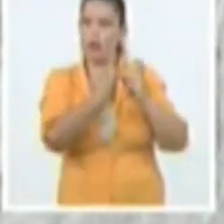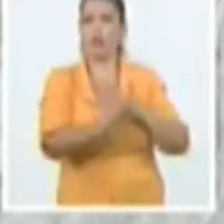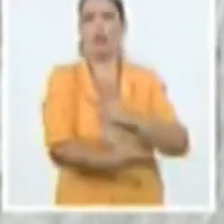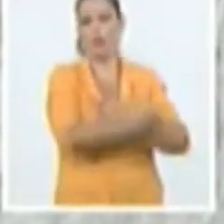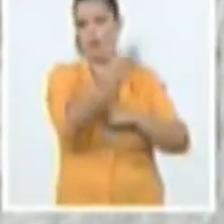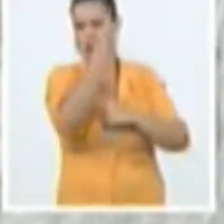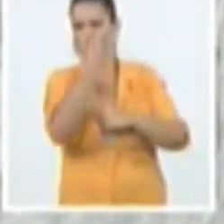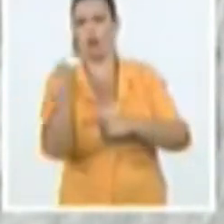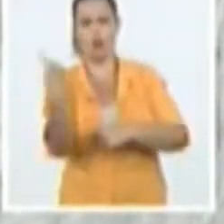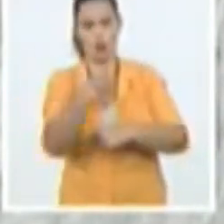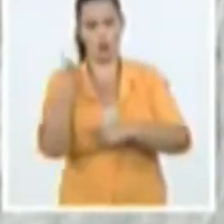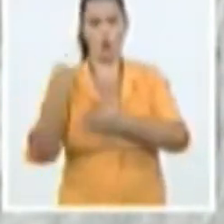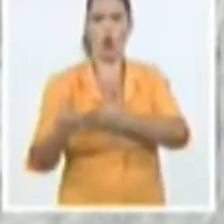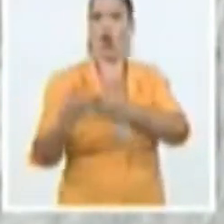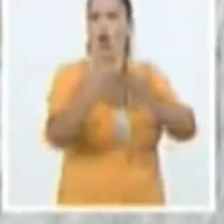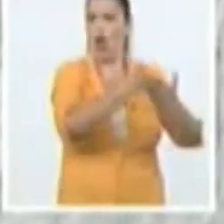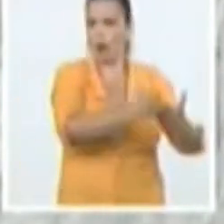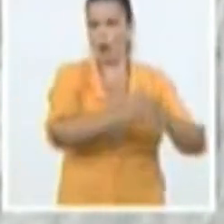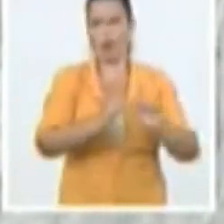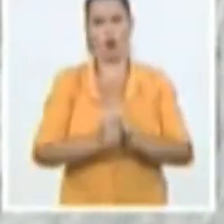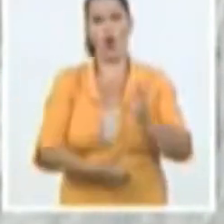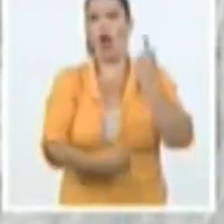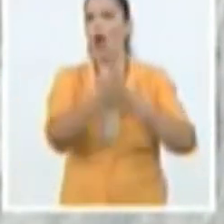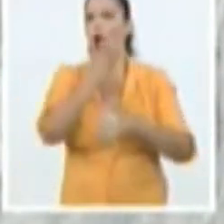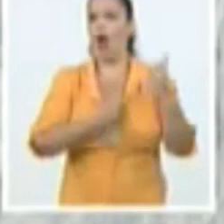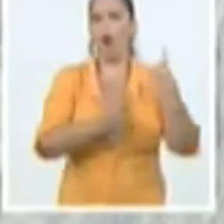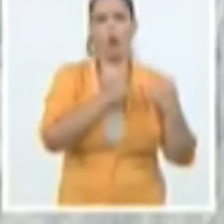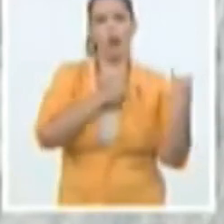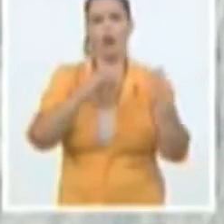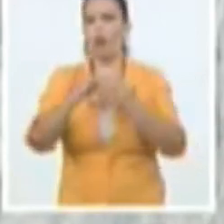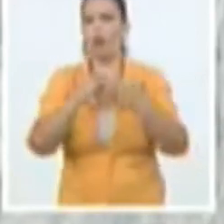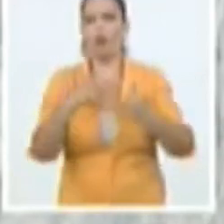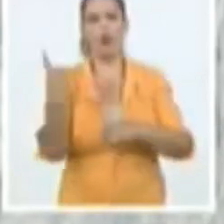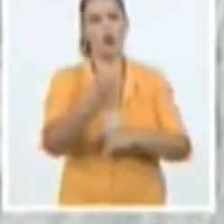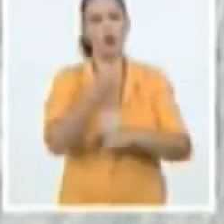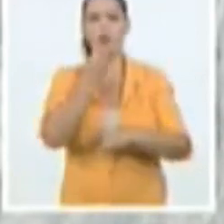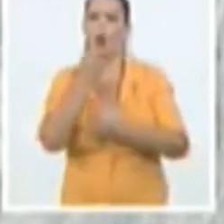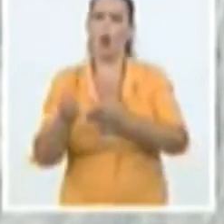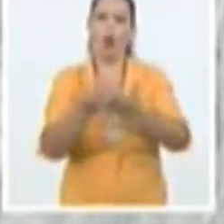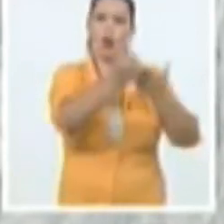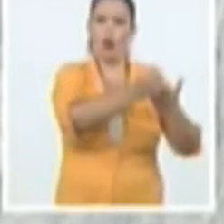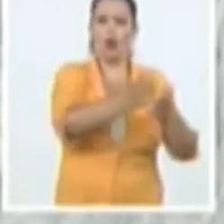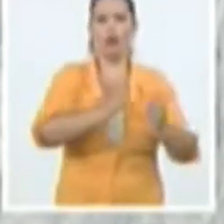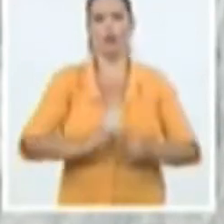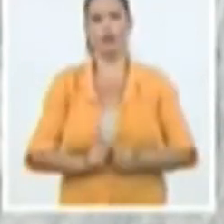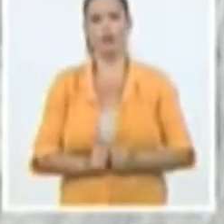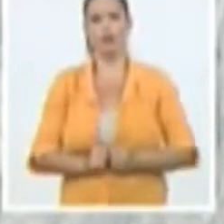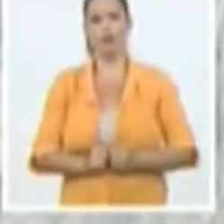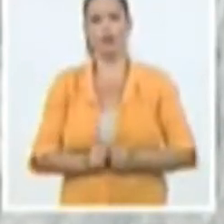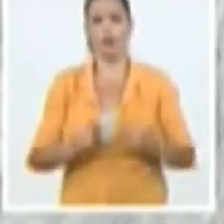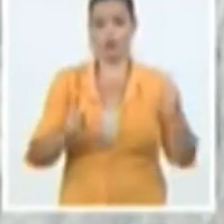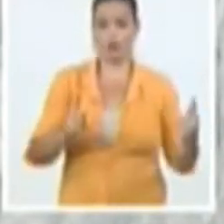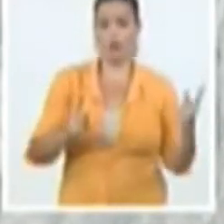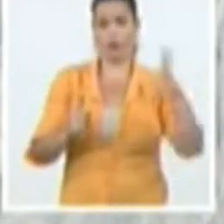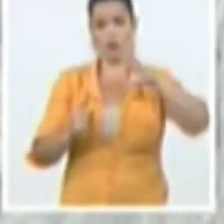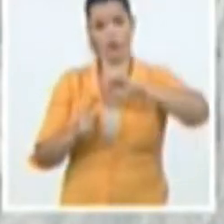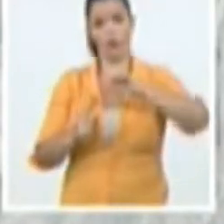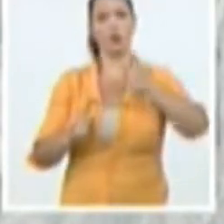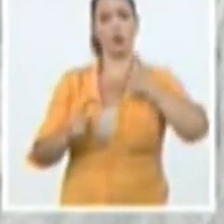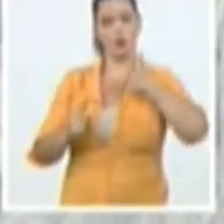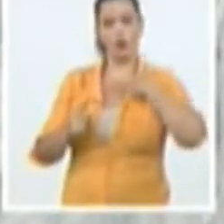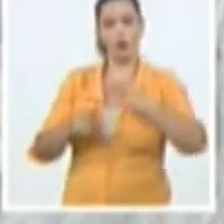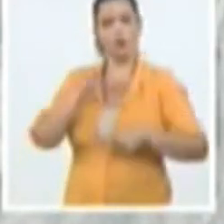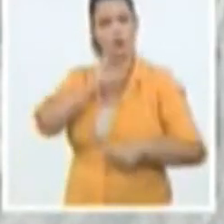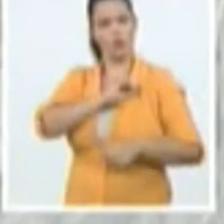repartimos, lo difundimos, o cualquier otra cosa que tú pienses que seamos útiles. Me siento orgulloso de poder respaldar lo que